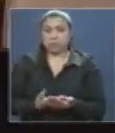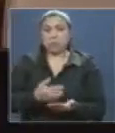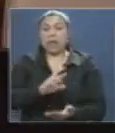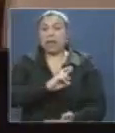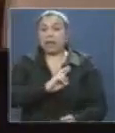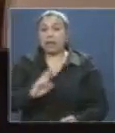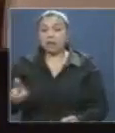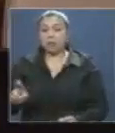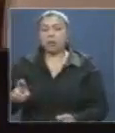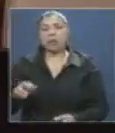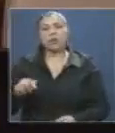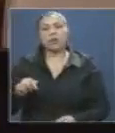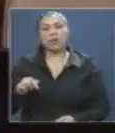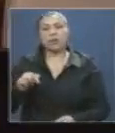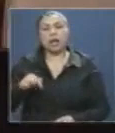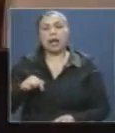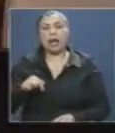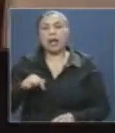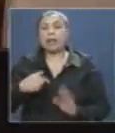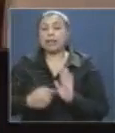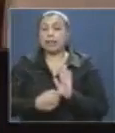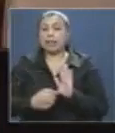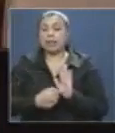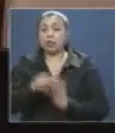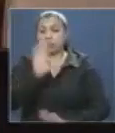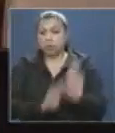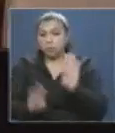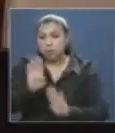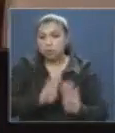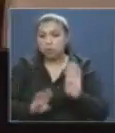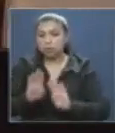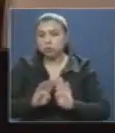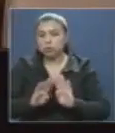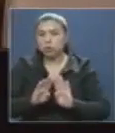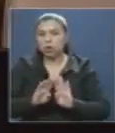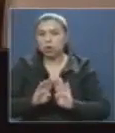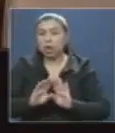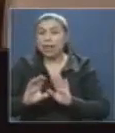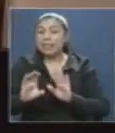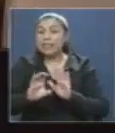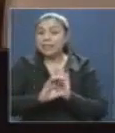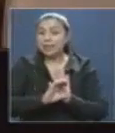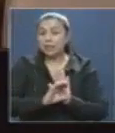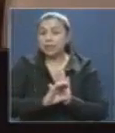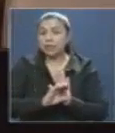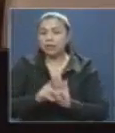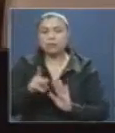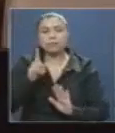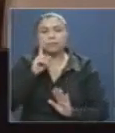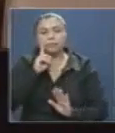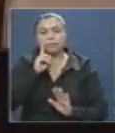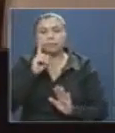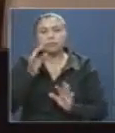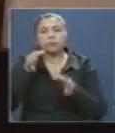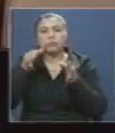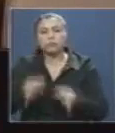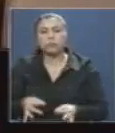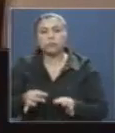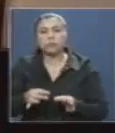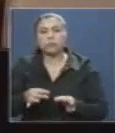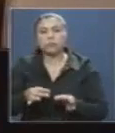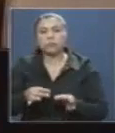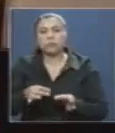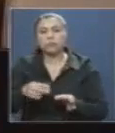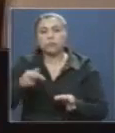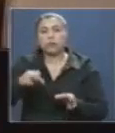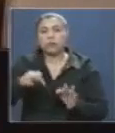República establezcamos una protección de rango constitucional, que va a tener que, por supuesto, tener una bajada en